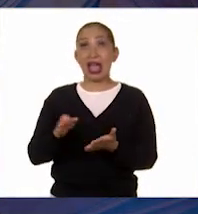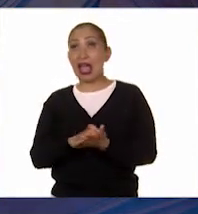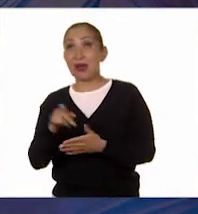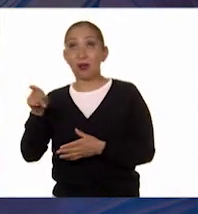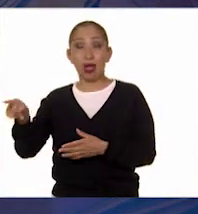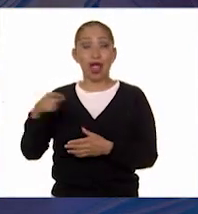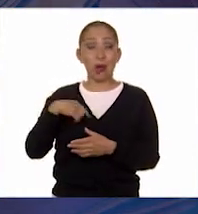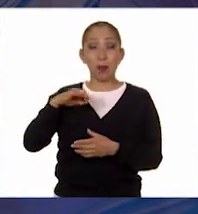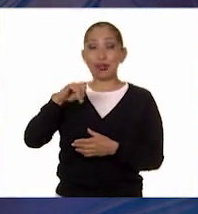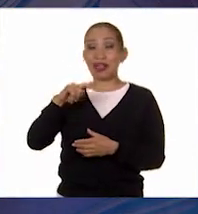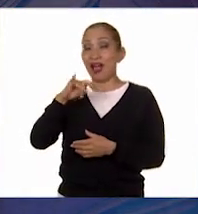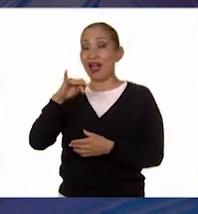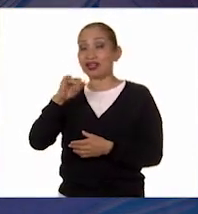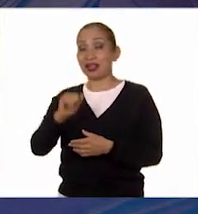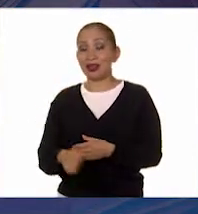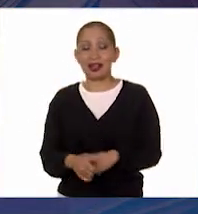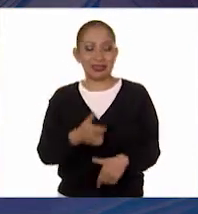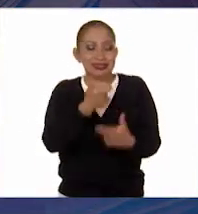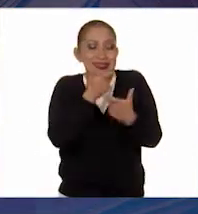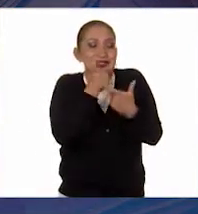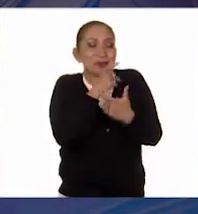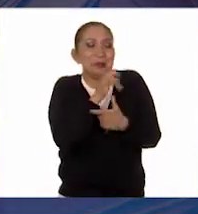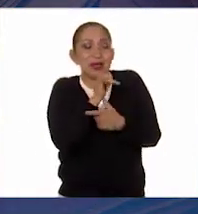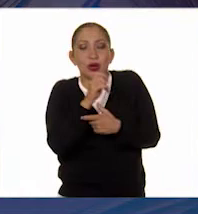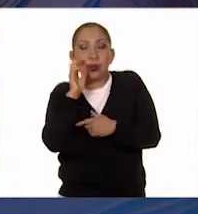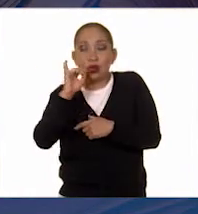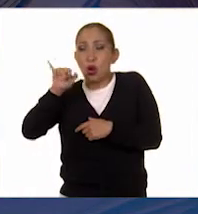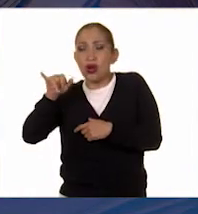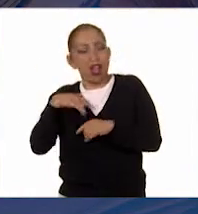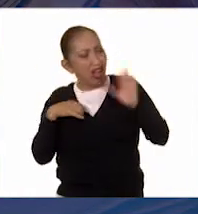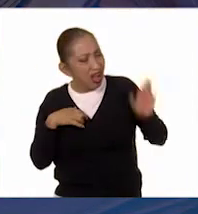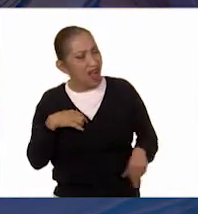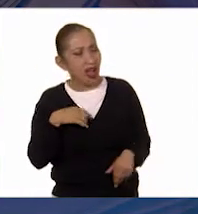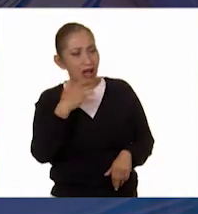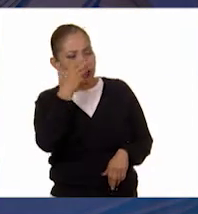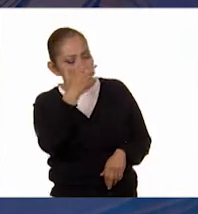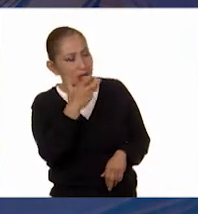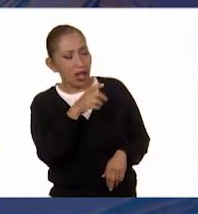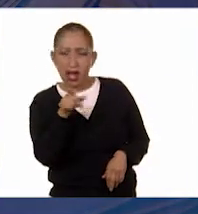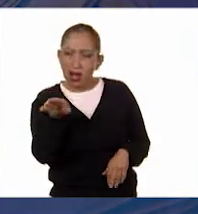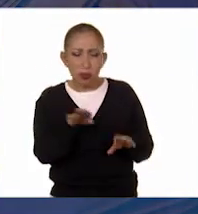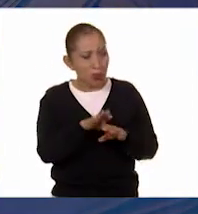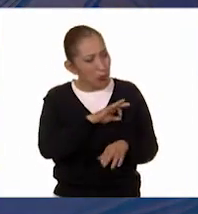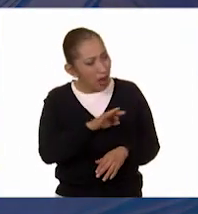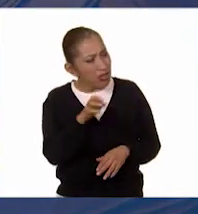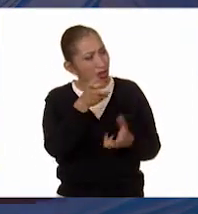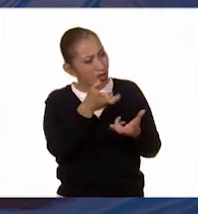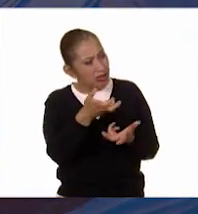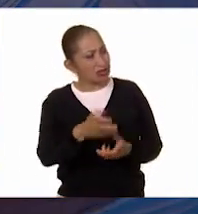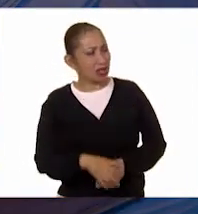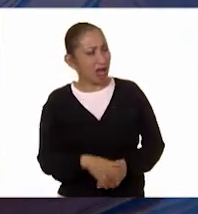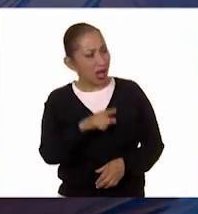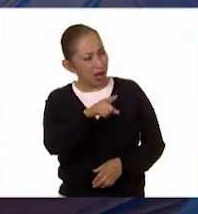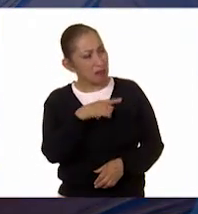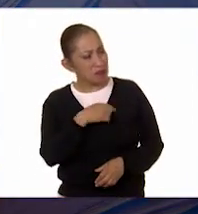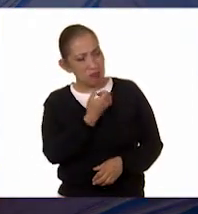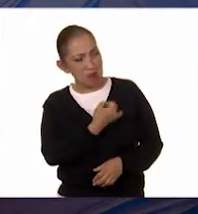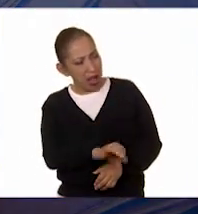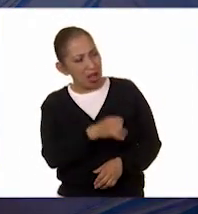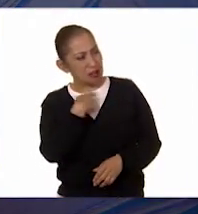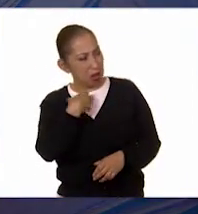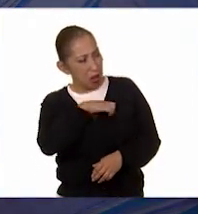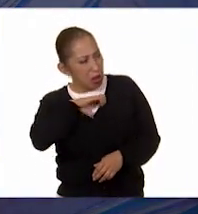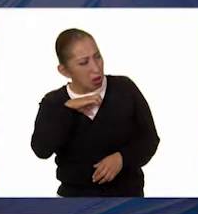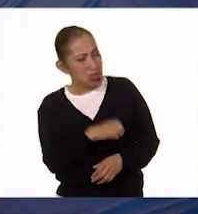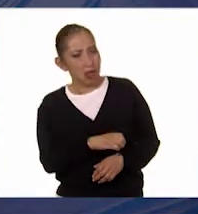y Montecassino. La risa de Pedro se detuvo cuando Julia le reclamó muy seria: «¿Cómo pudiste haber hecho eso? Eres un imbécil, te